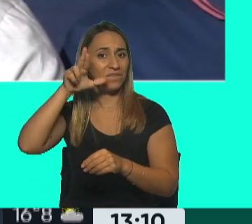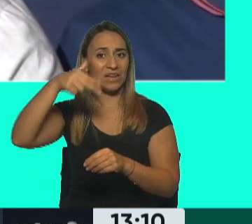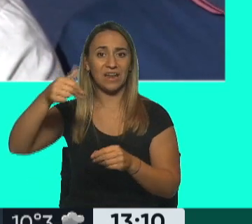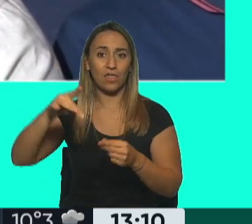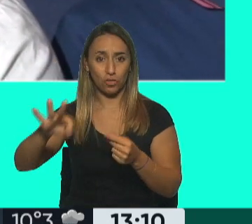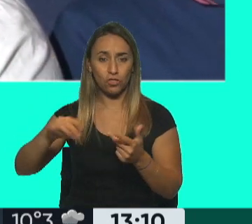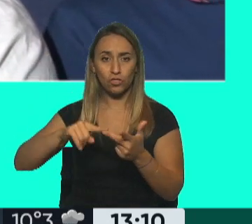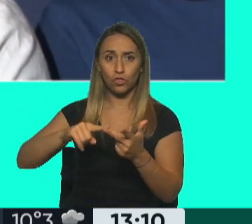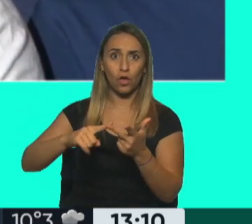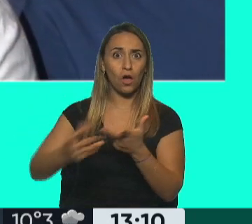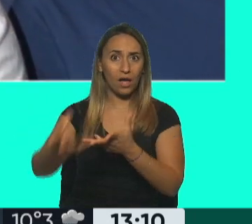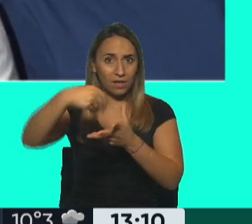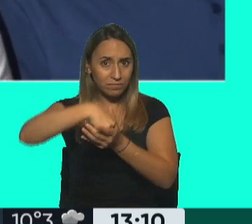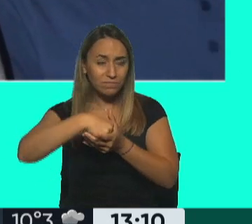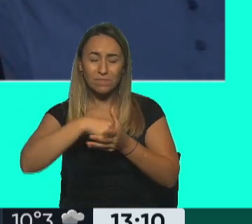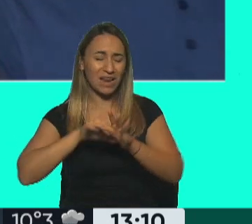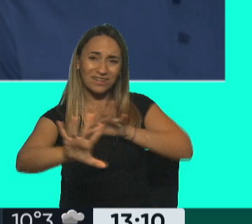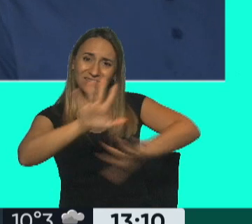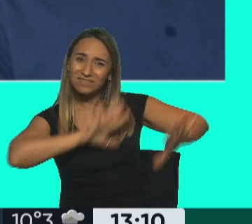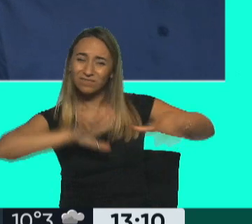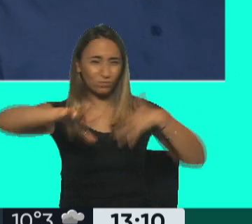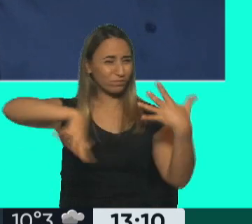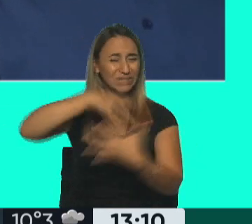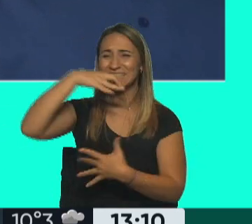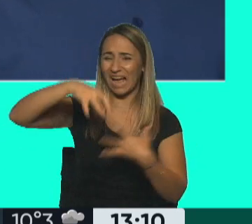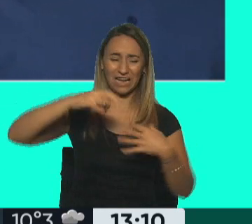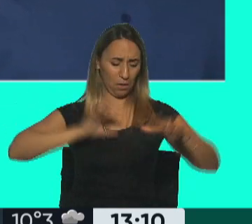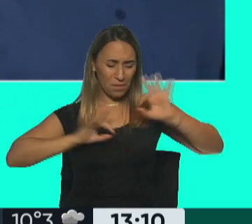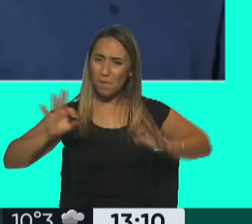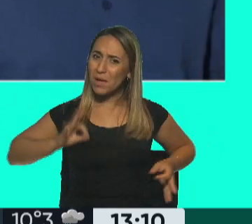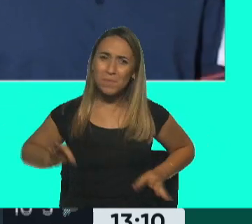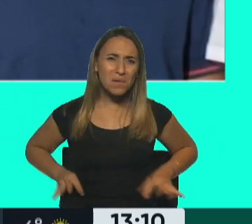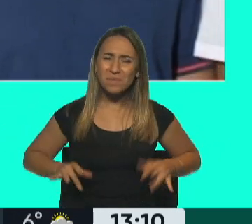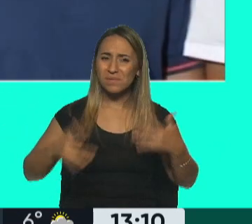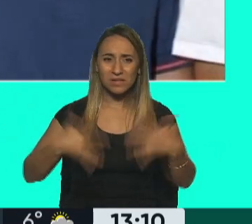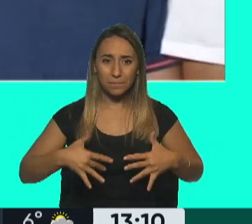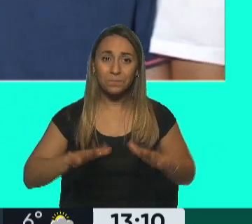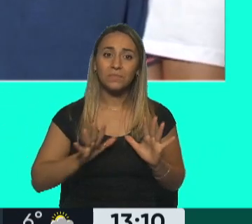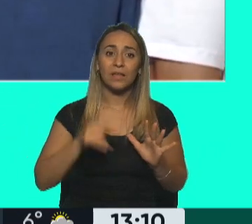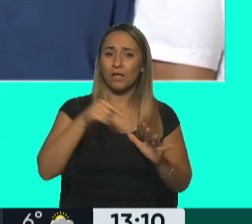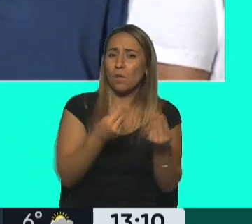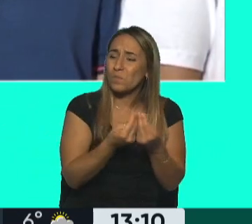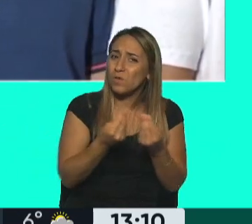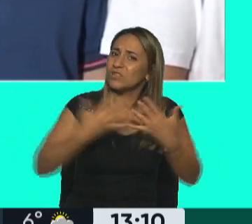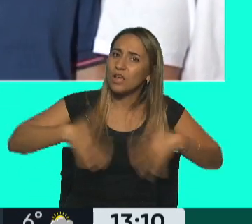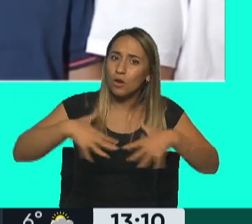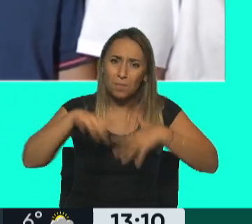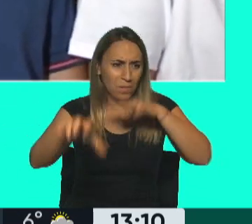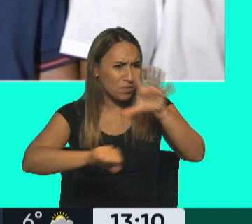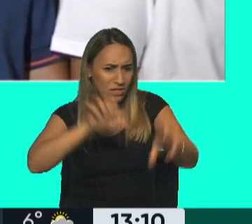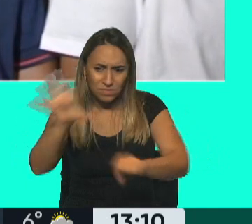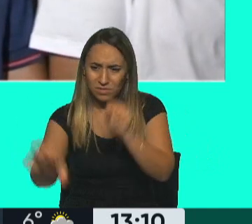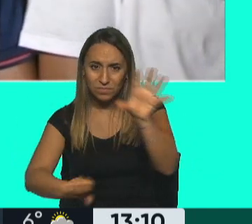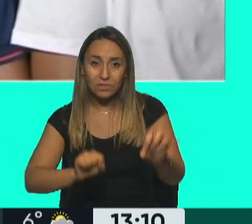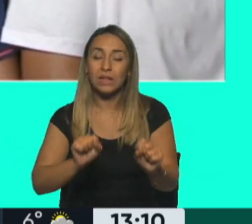de este feroz ataque en este momento solo la declaración tuvo que ver con eso con la cantidad de prendas y con los perfiles que